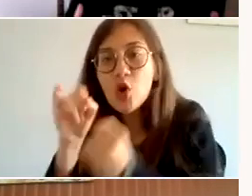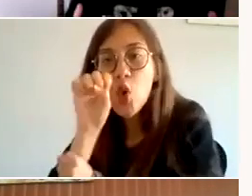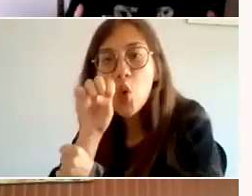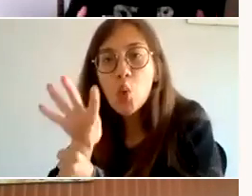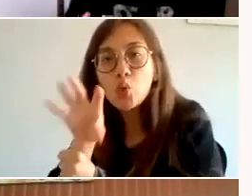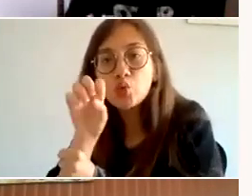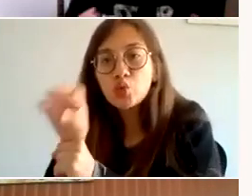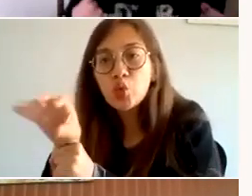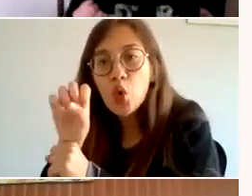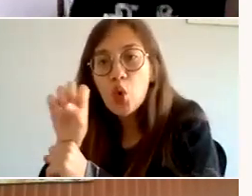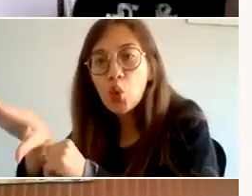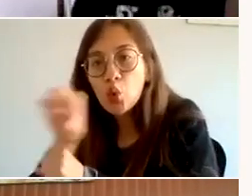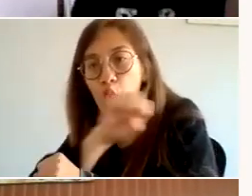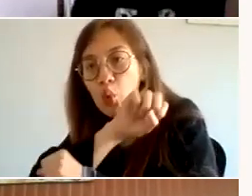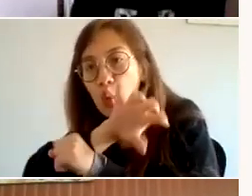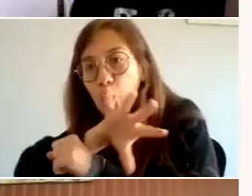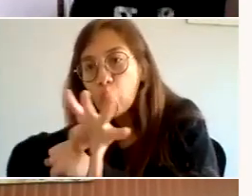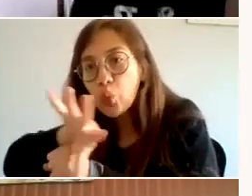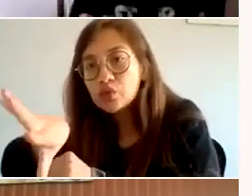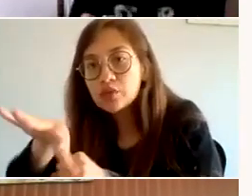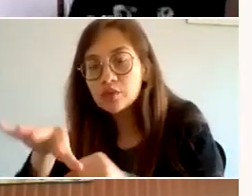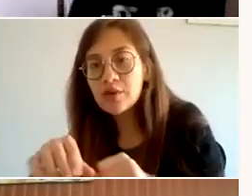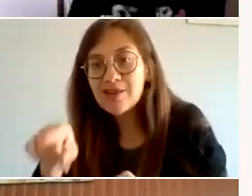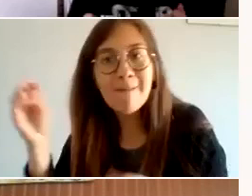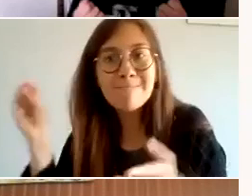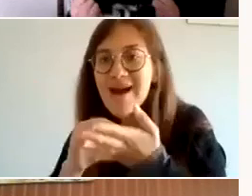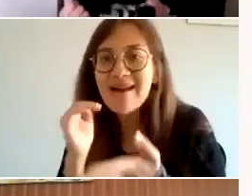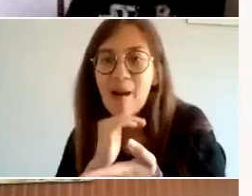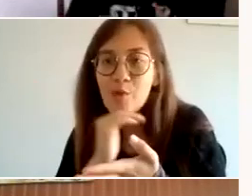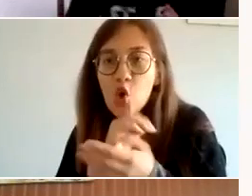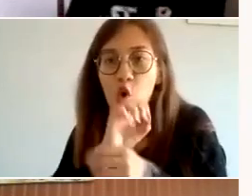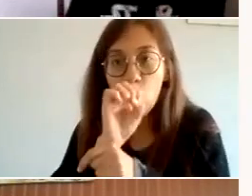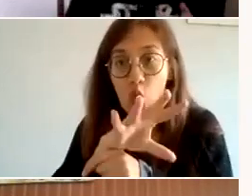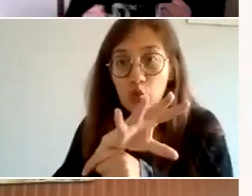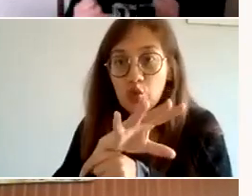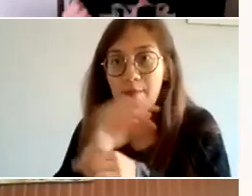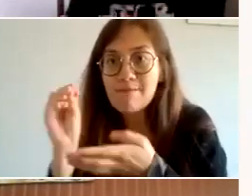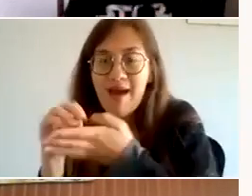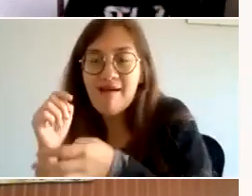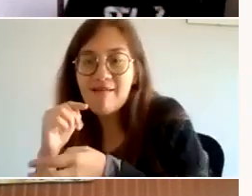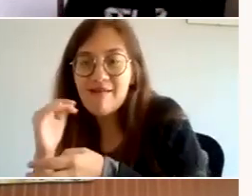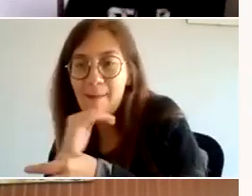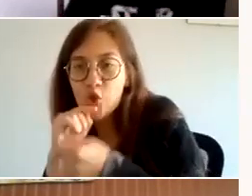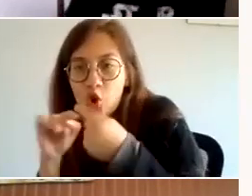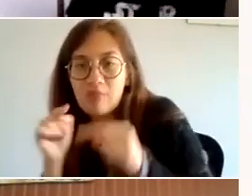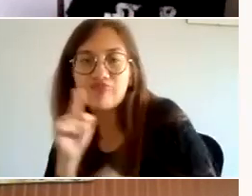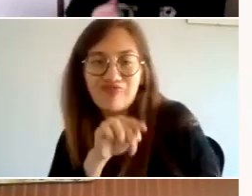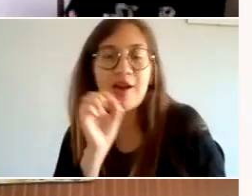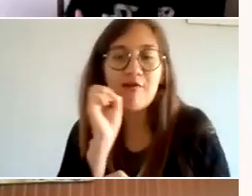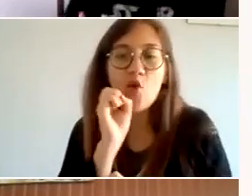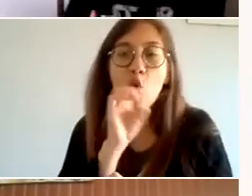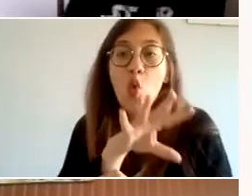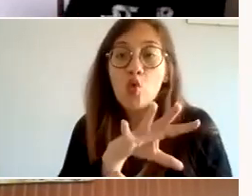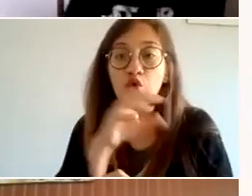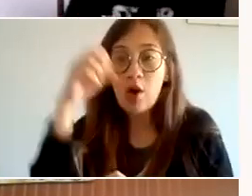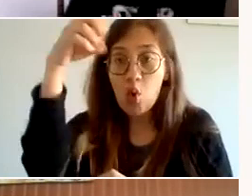que nosotros necesitemos de un cable. Y eso se le llama la conectividad o el Internet móvil. Pero antes de hablar